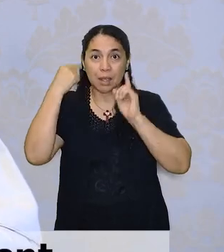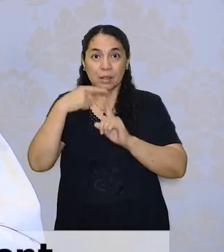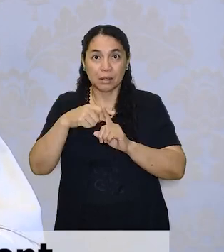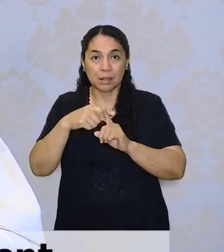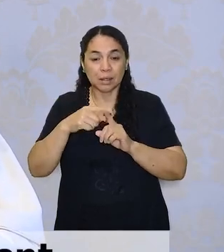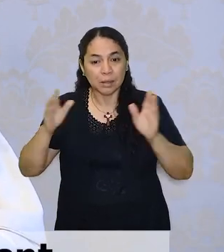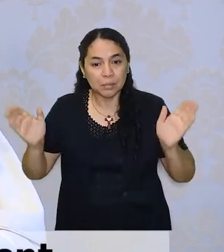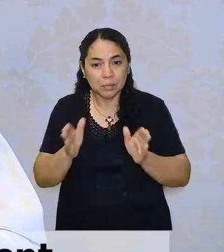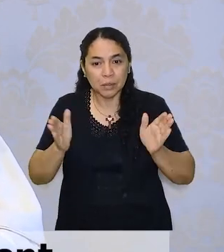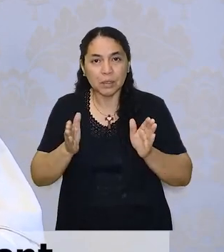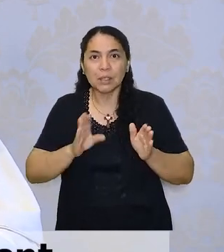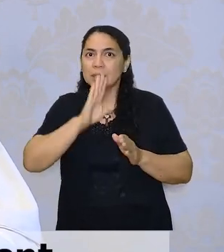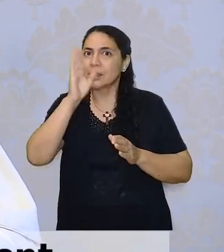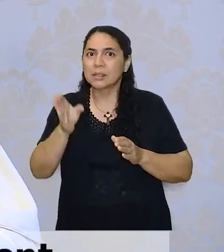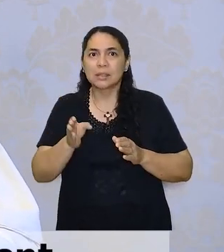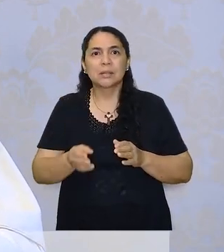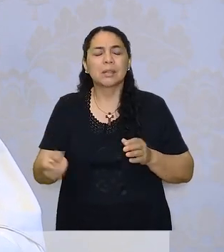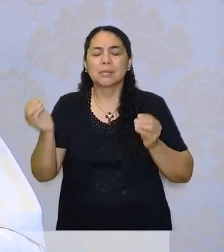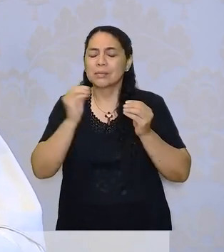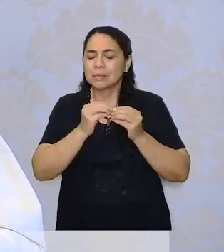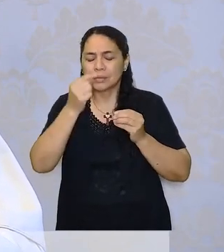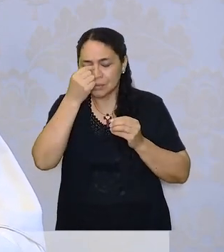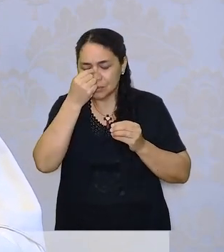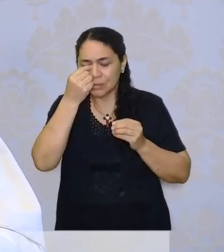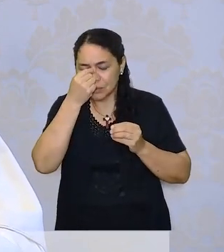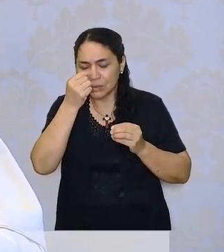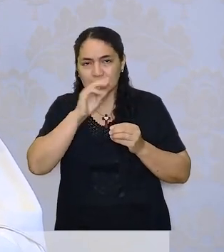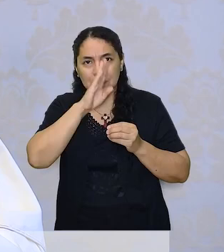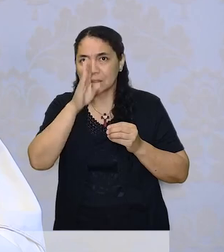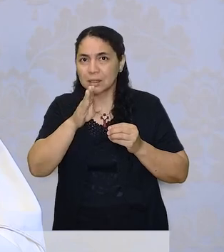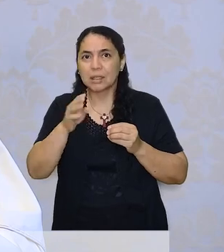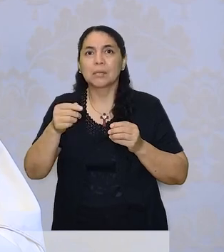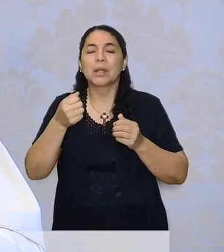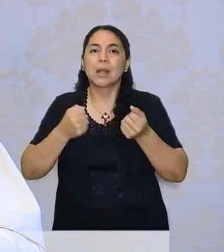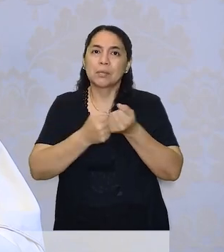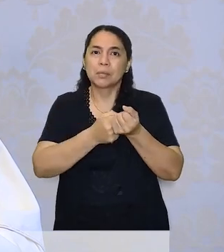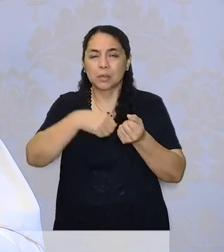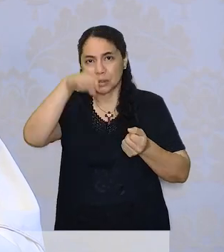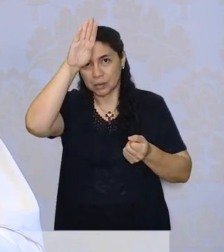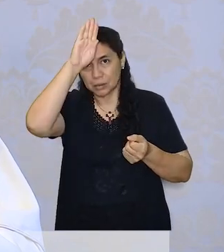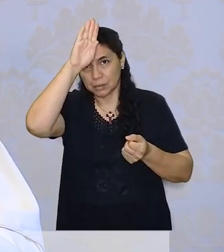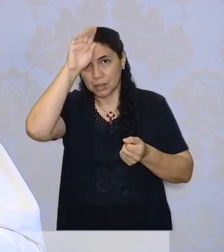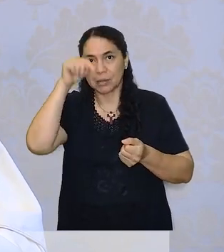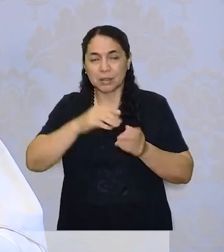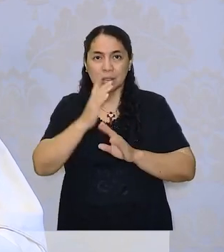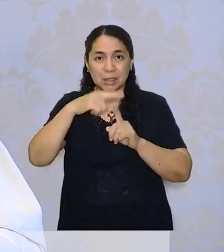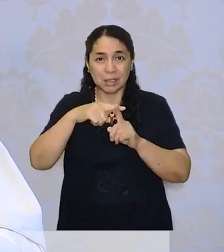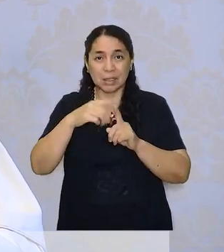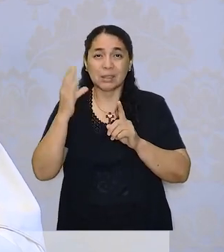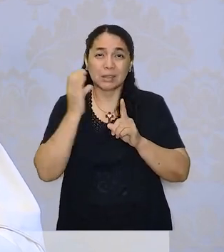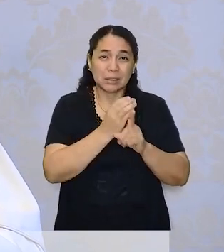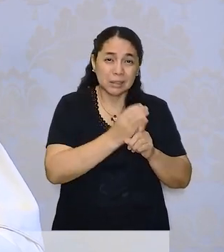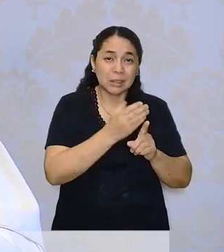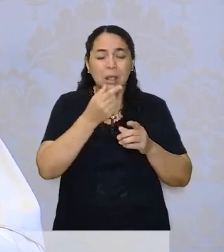Para ella, incitar a la comunión frecuente, sobre todo en el ámbito de la oración por el Papa y la Iglesia, que en ese momento